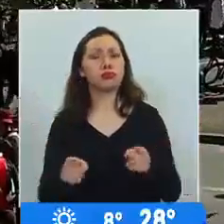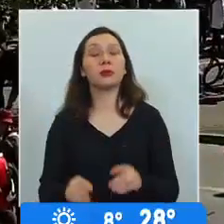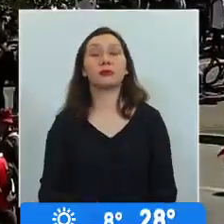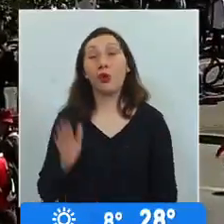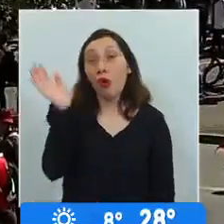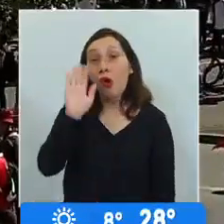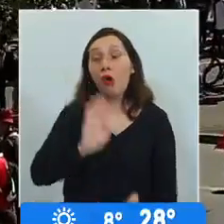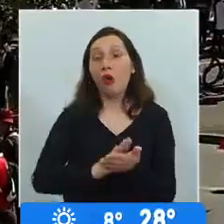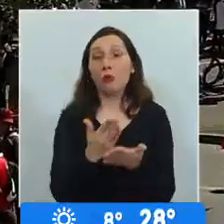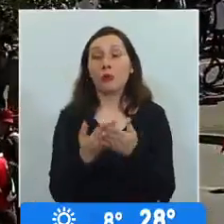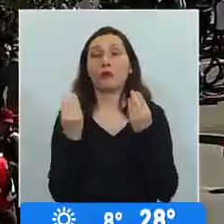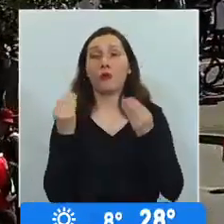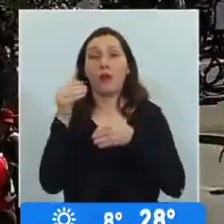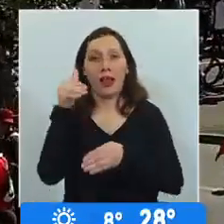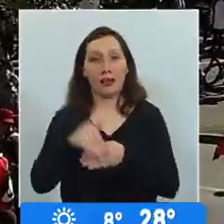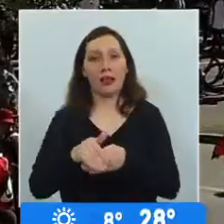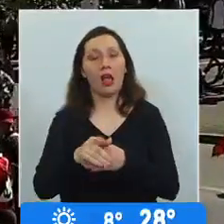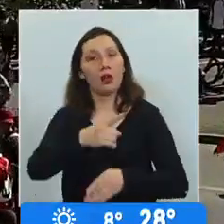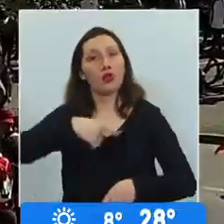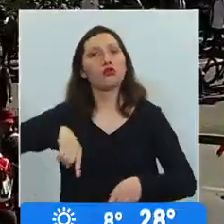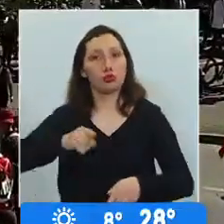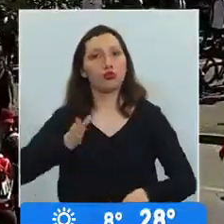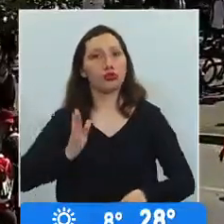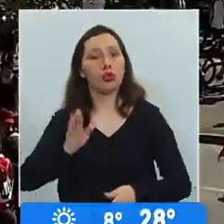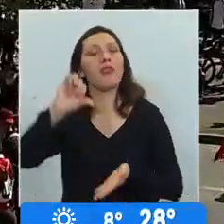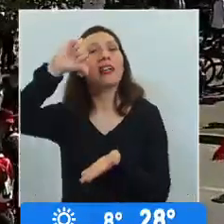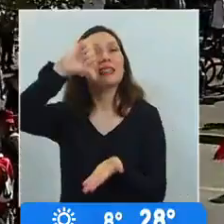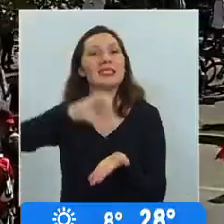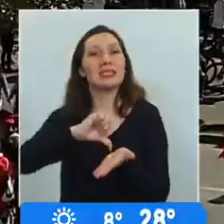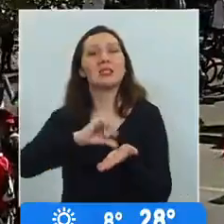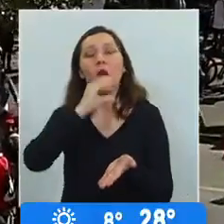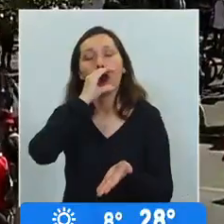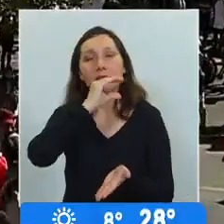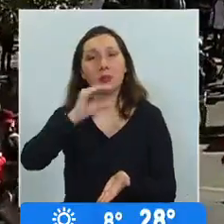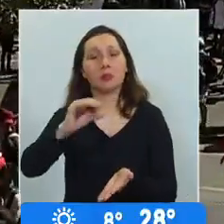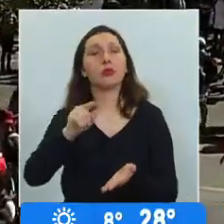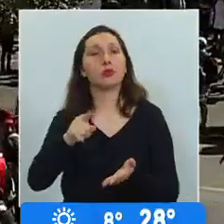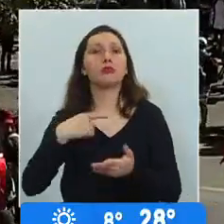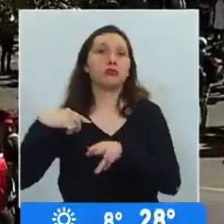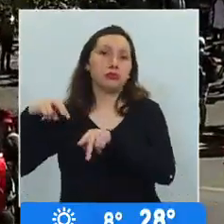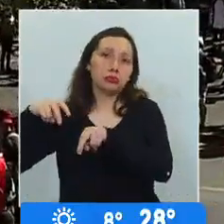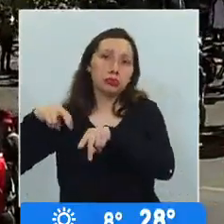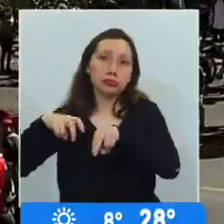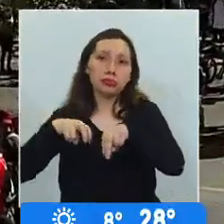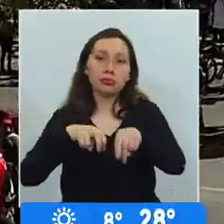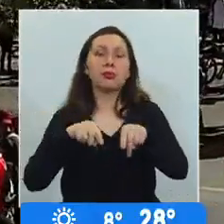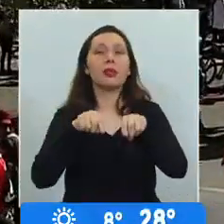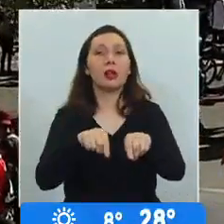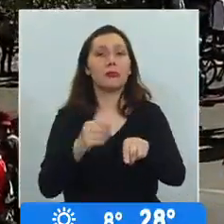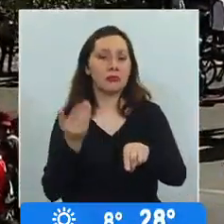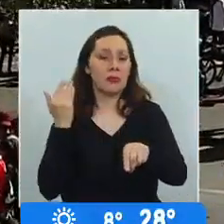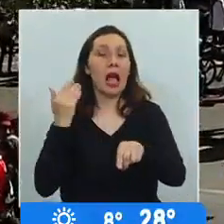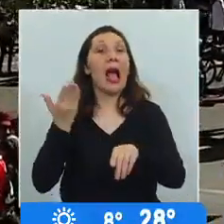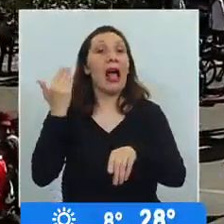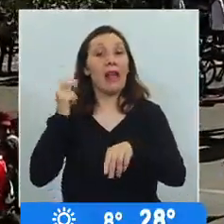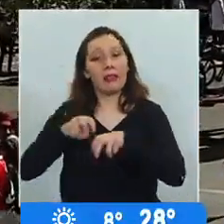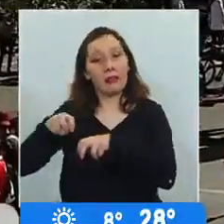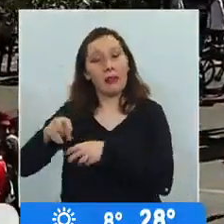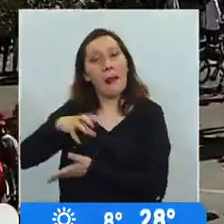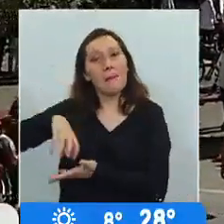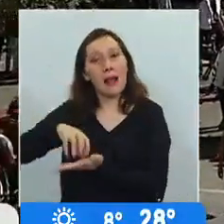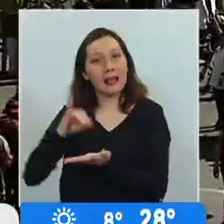Hola, ¿cómo están? Muy buenas tardes. Nosotros seguimos en el centro de Concepción. Nos hemos trasladado. Hace un rato estábamos en la